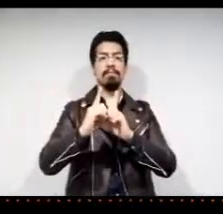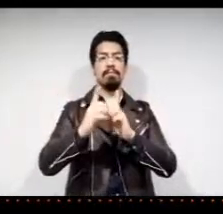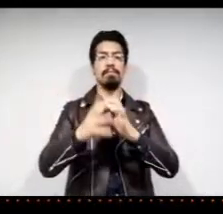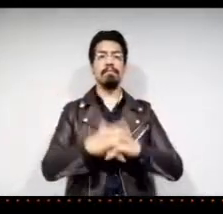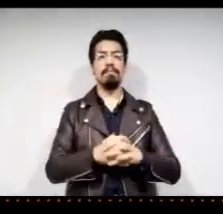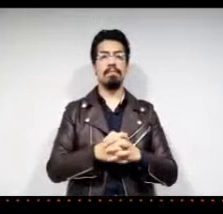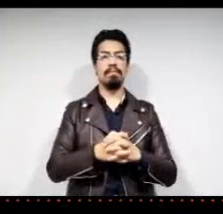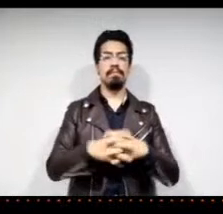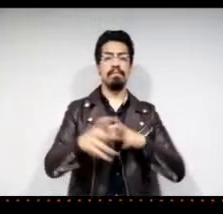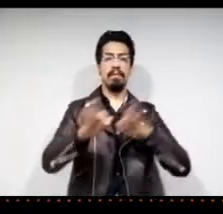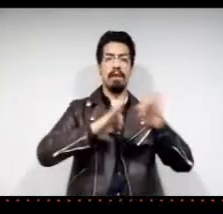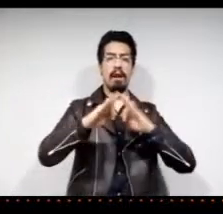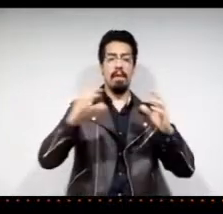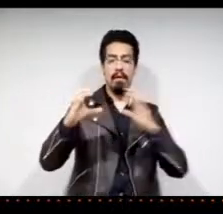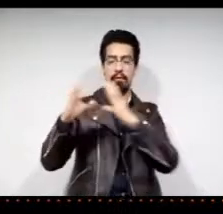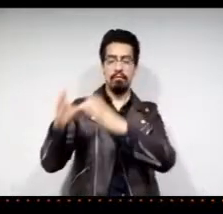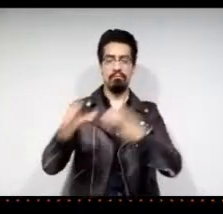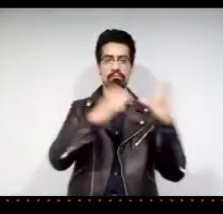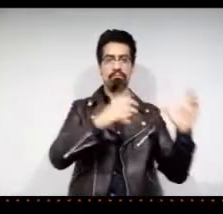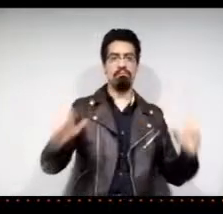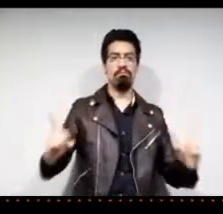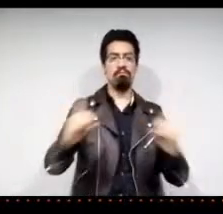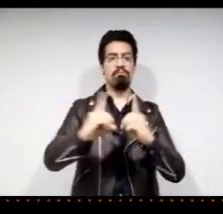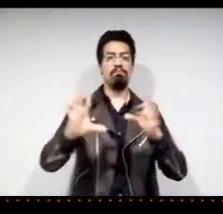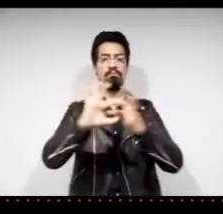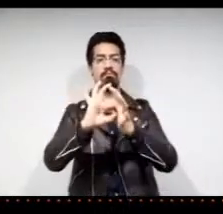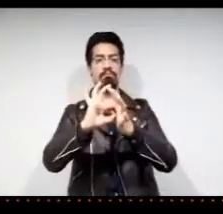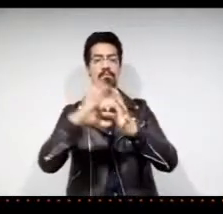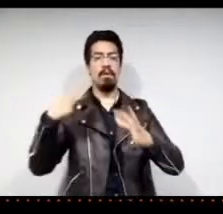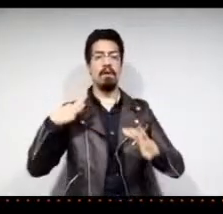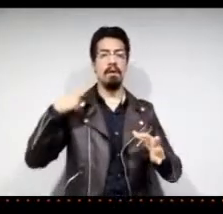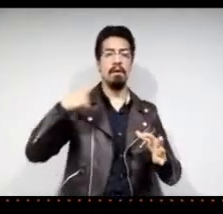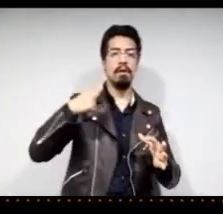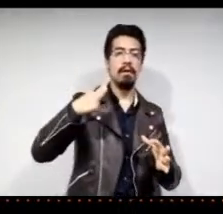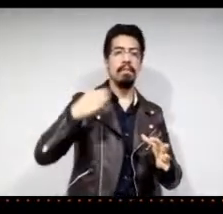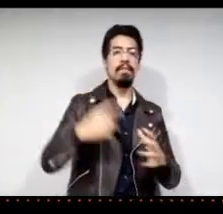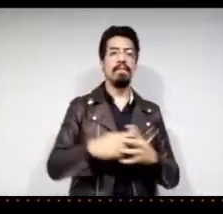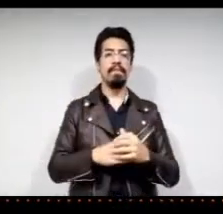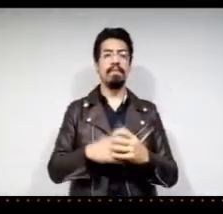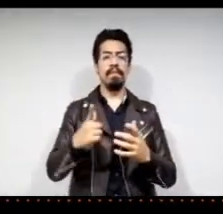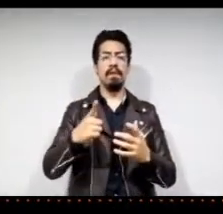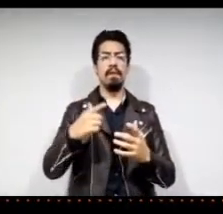de trabajo comunitario, ¿no? De manera voluntaria, lo cual también da un sentido de propósito